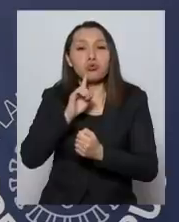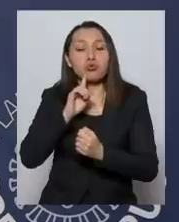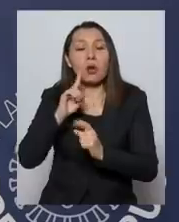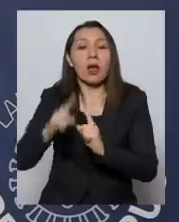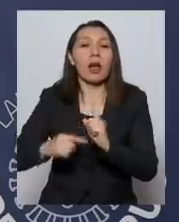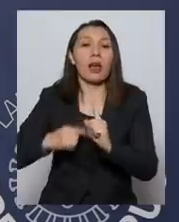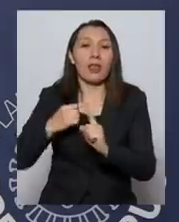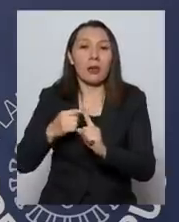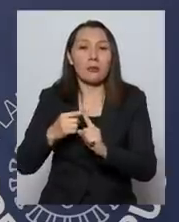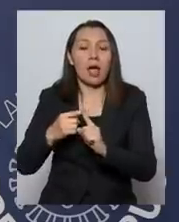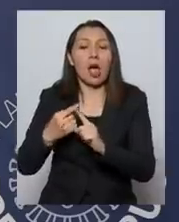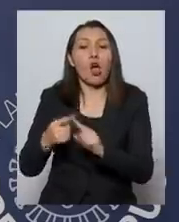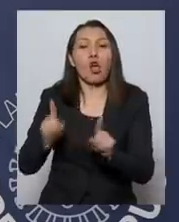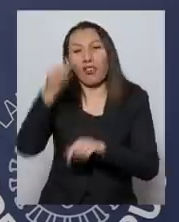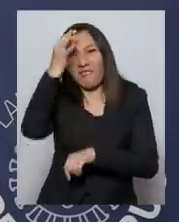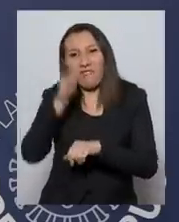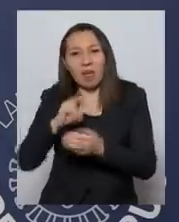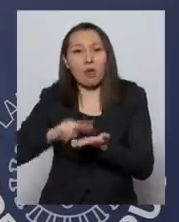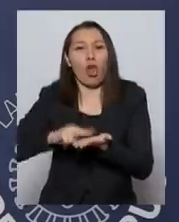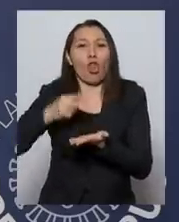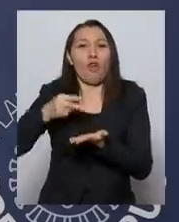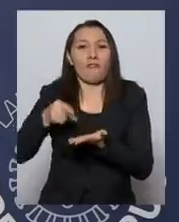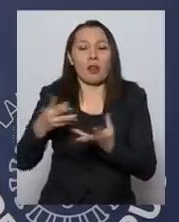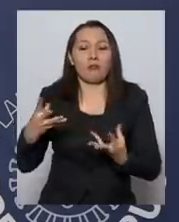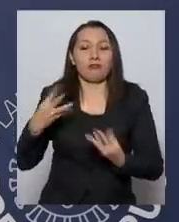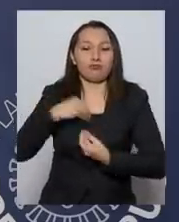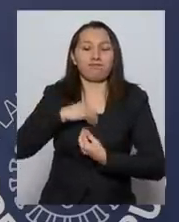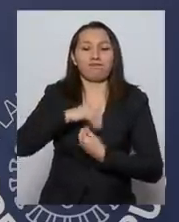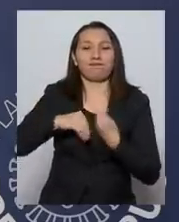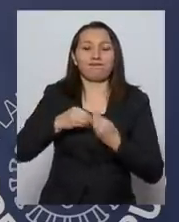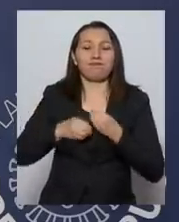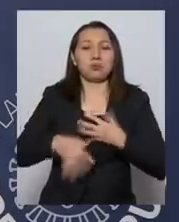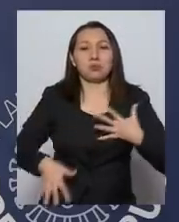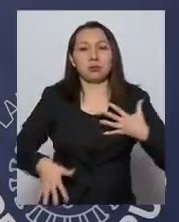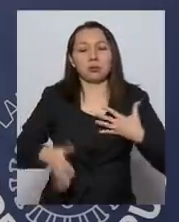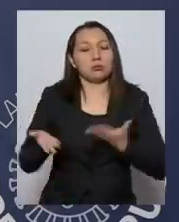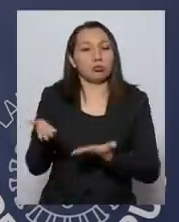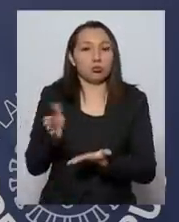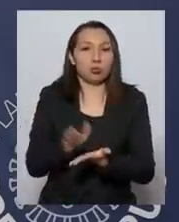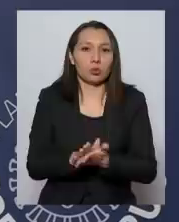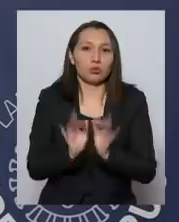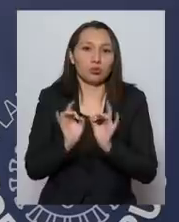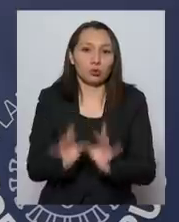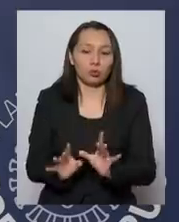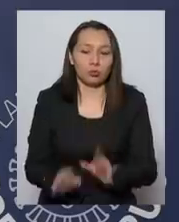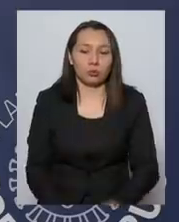una otra enfermedad que evolucionó fatalmente.